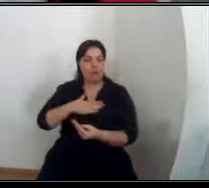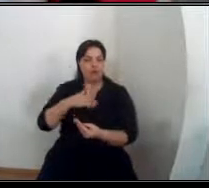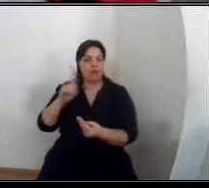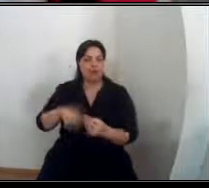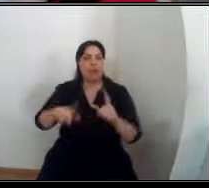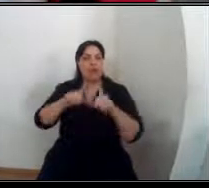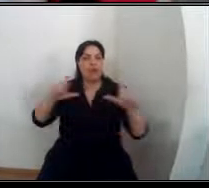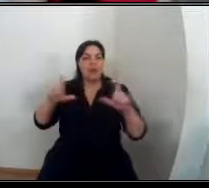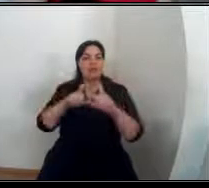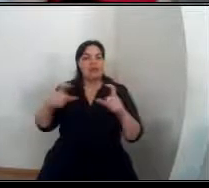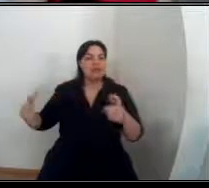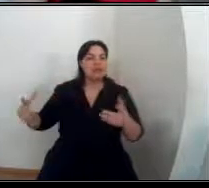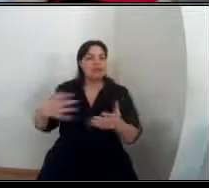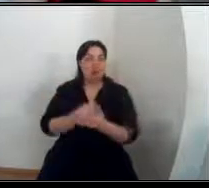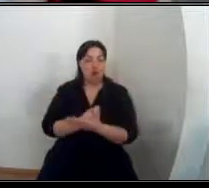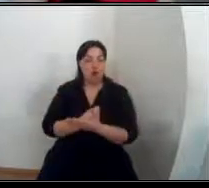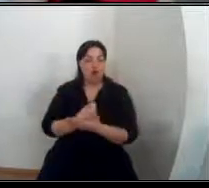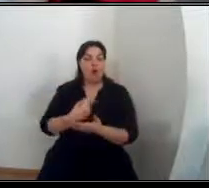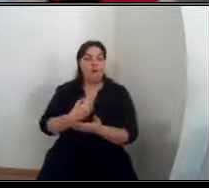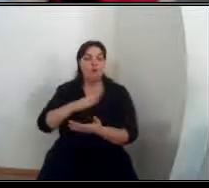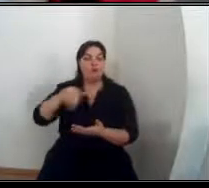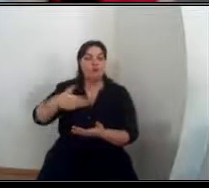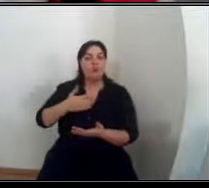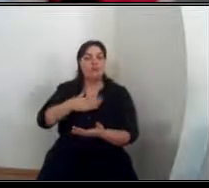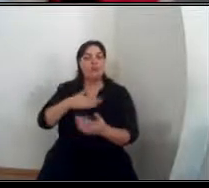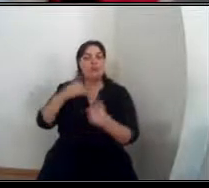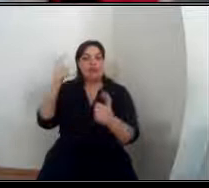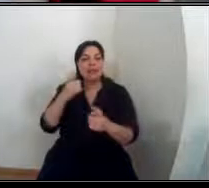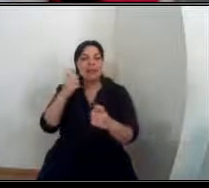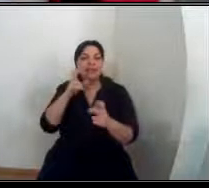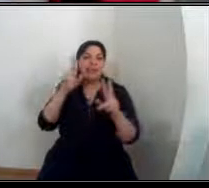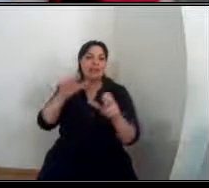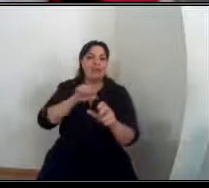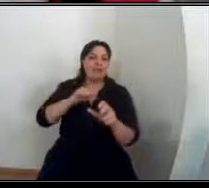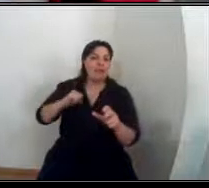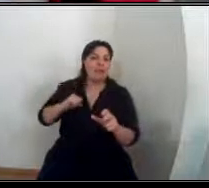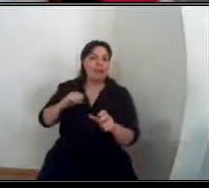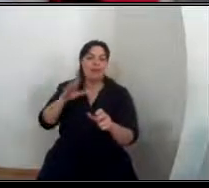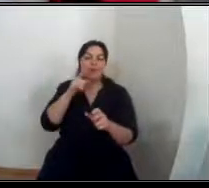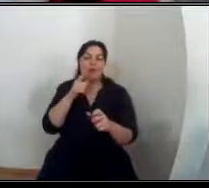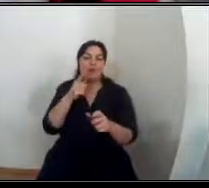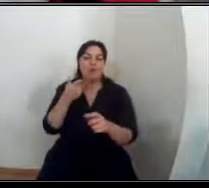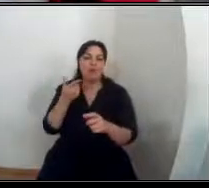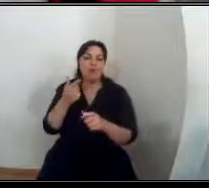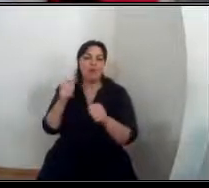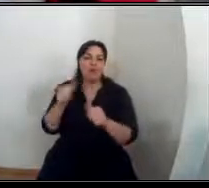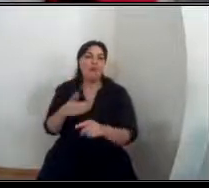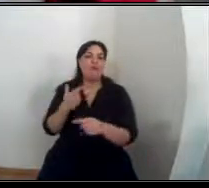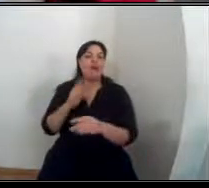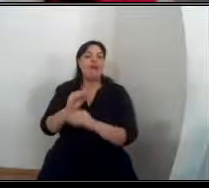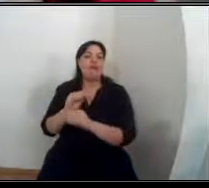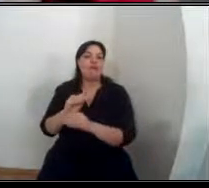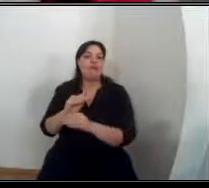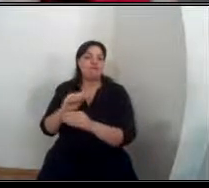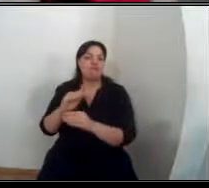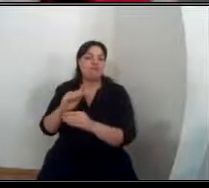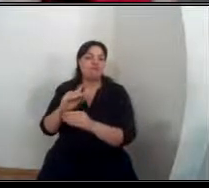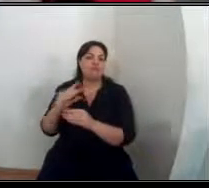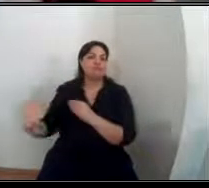empresas, que son muchas las empresas que también intentan optar a título privado a la financiación de proyectos.